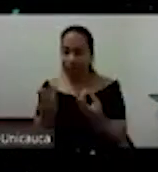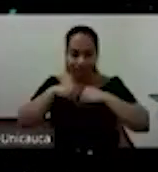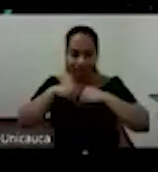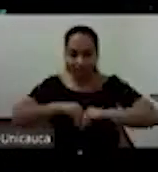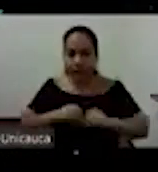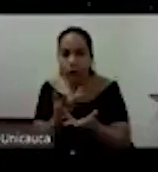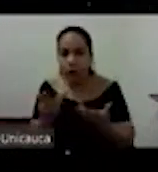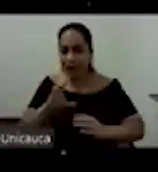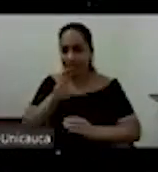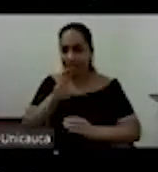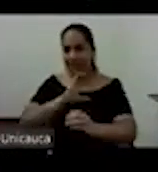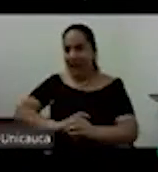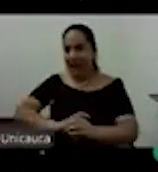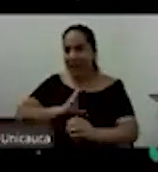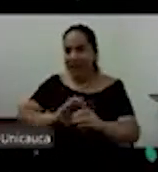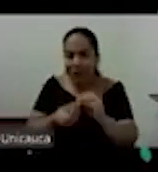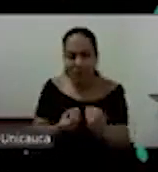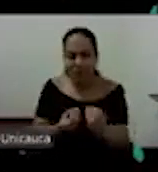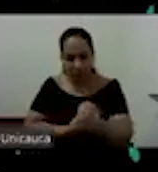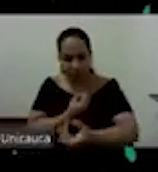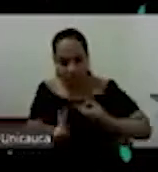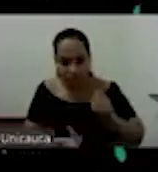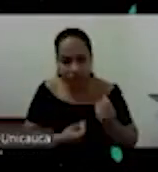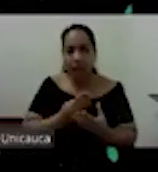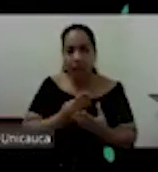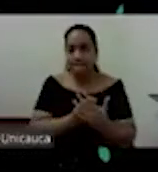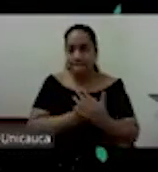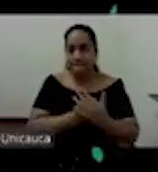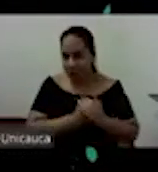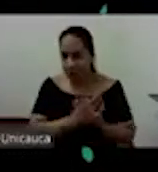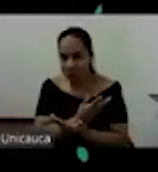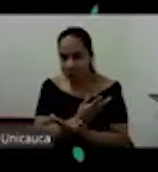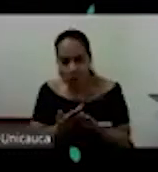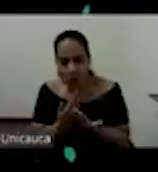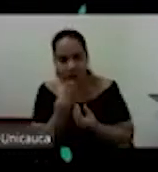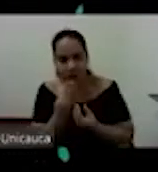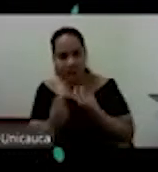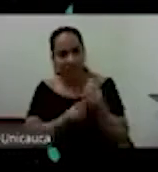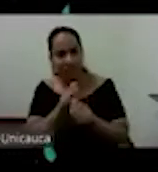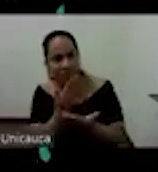carácter inmaterial a ser producto de la colectividad.